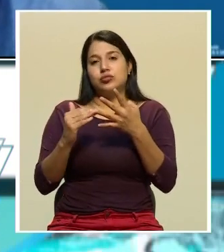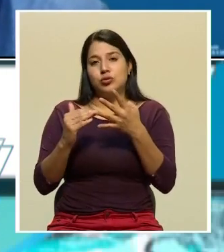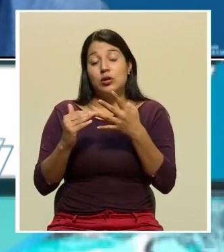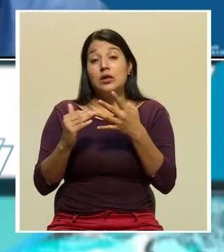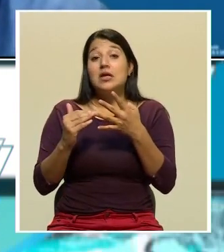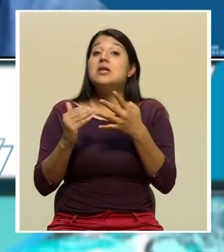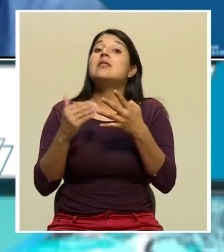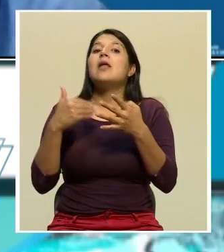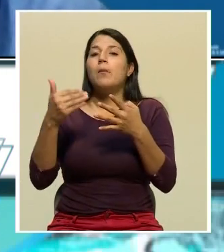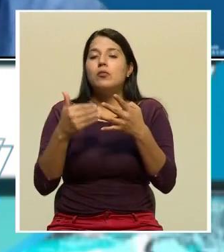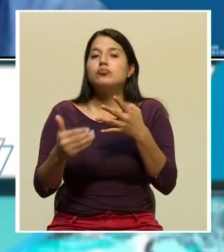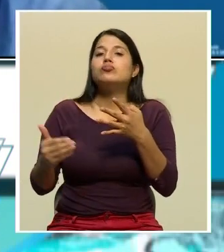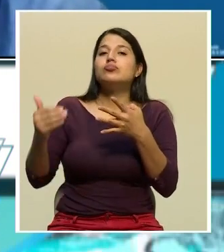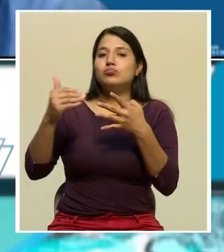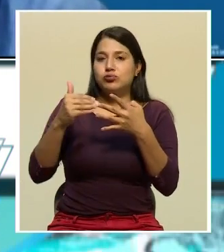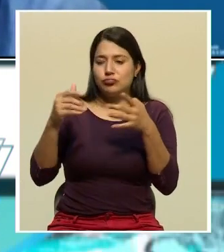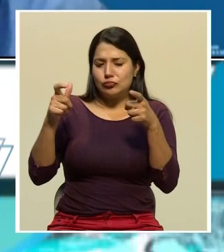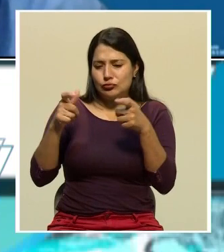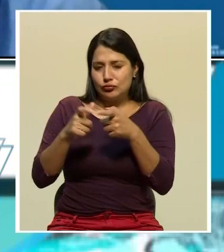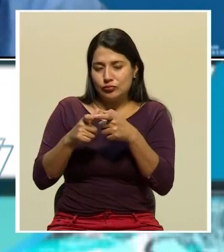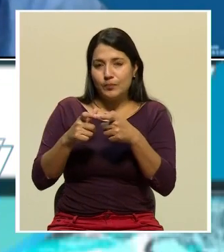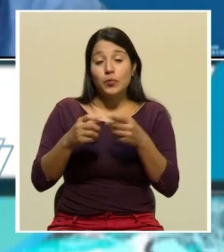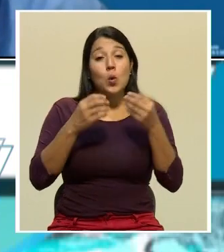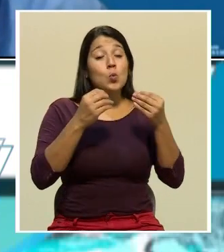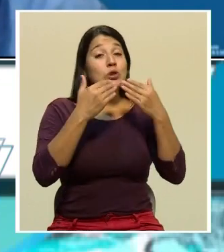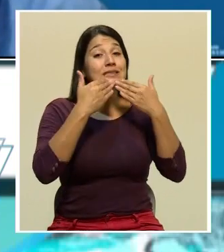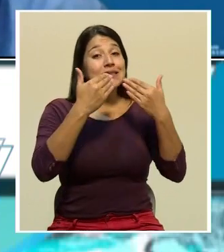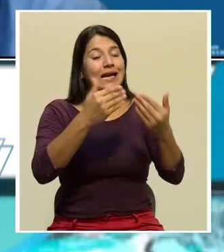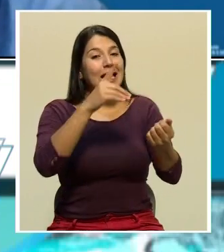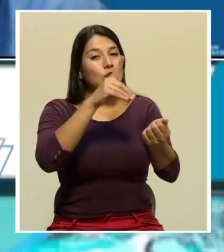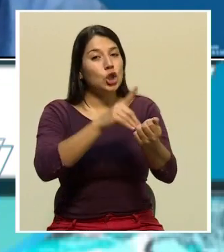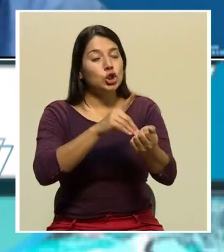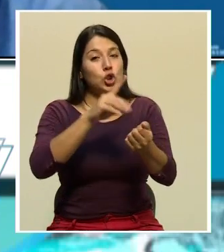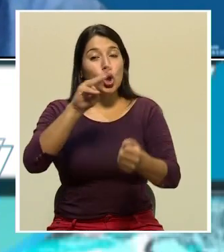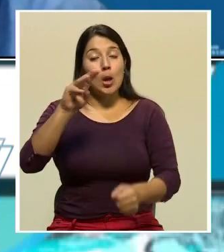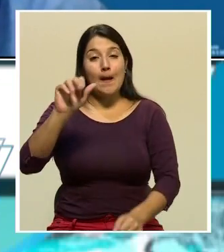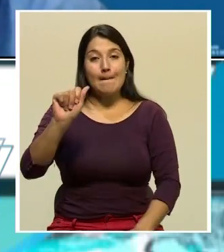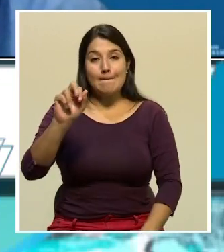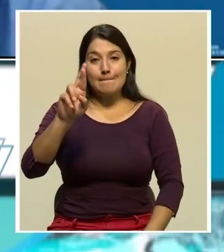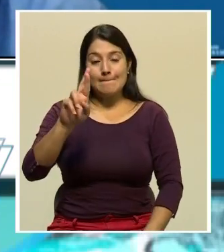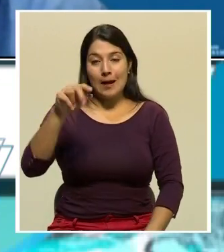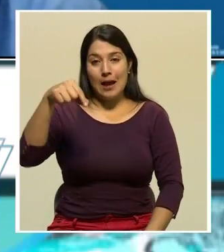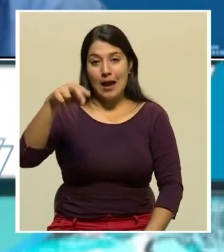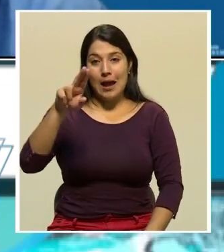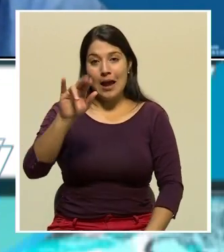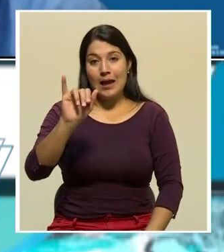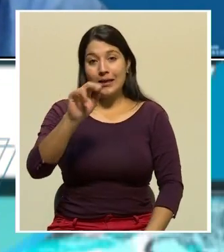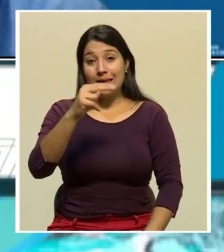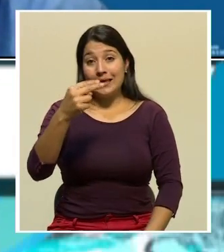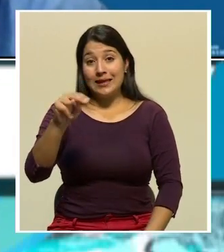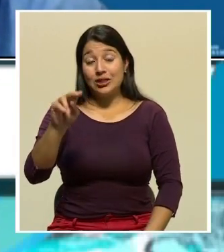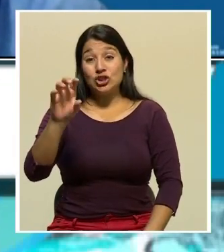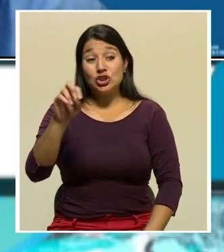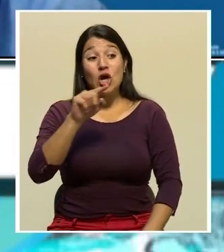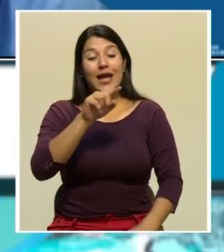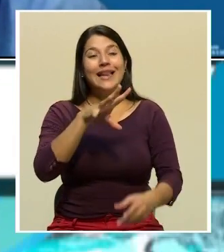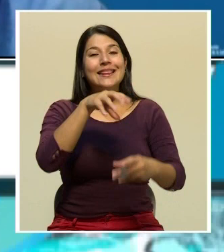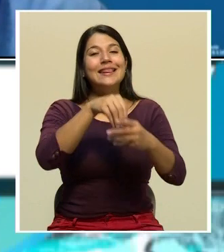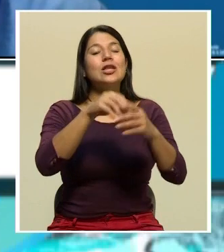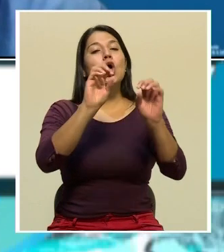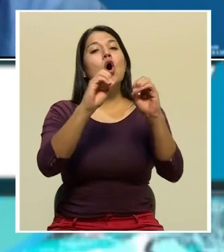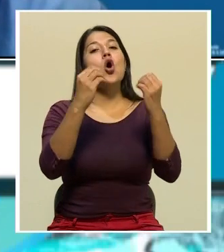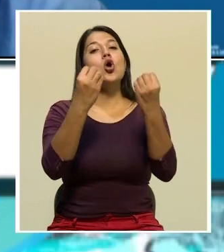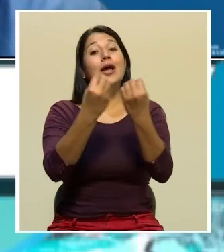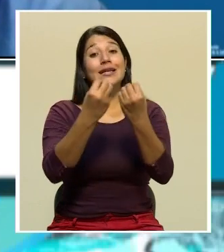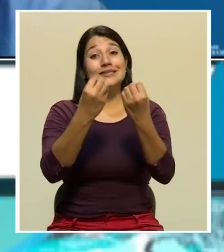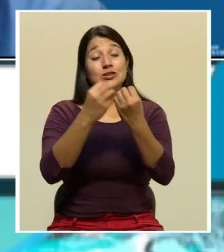casos esporádicos. Muchísimas gracias, doctor Marquiño, de la Organización Panamericana de la